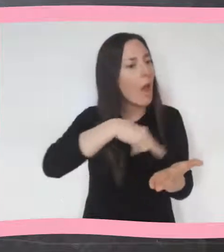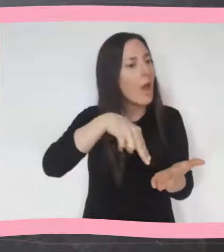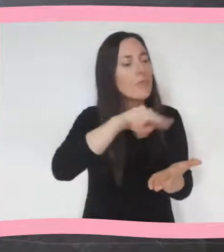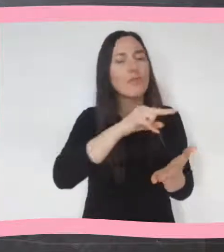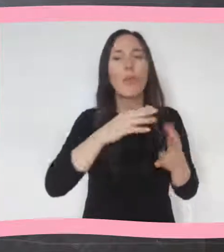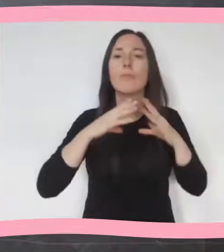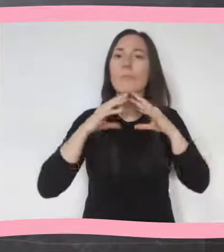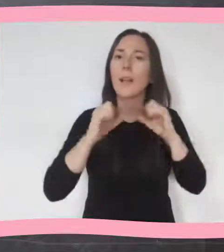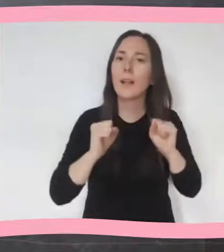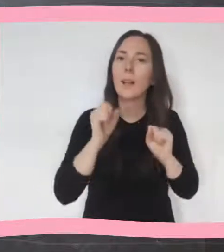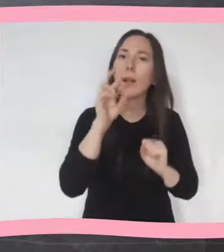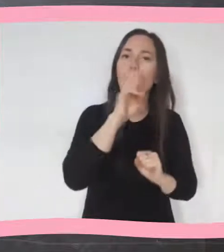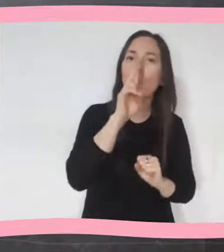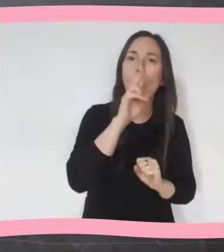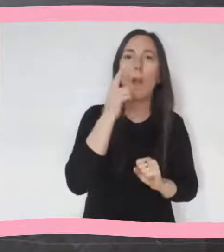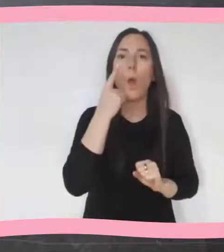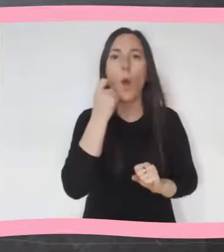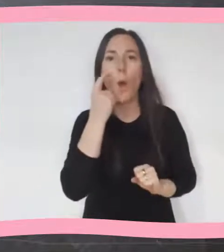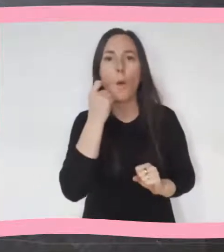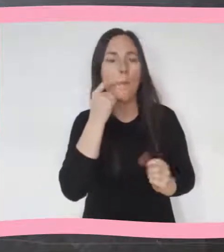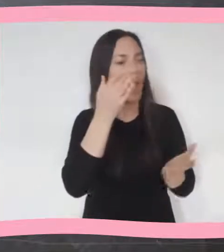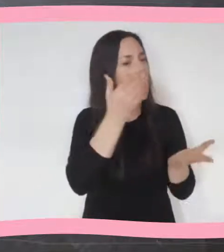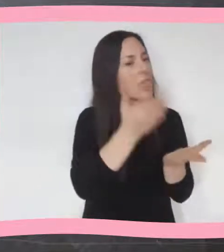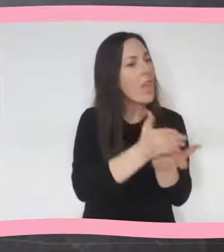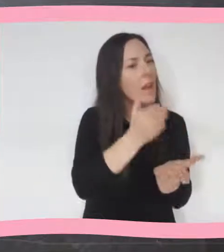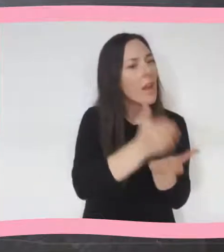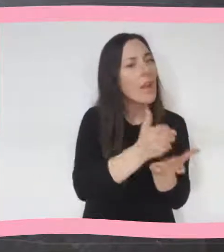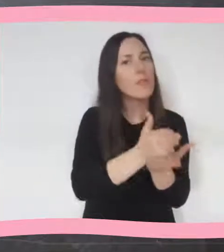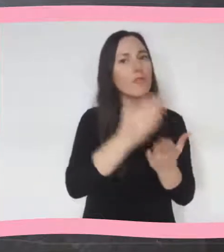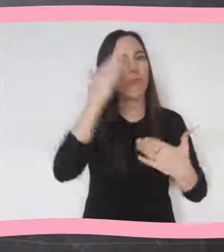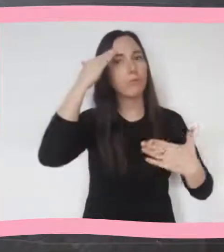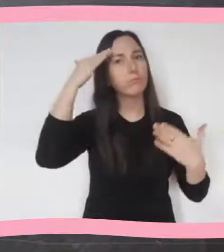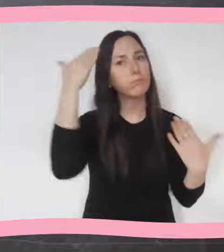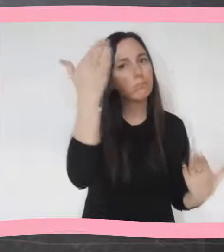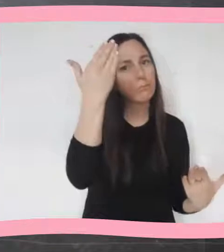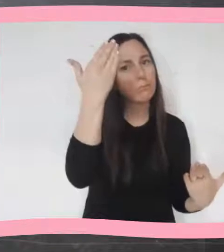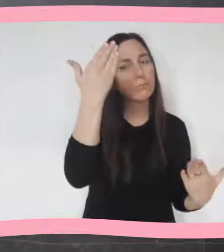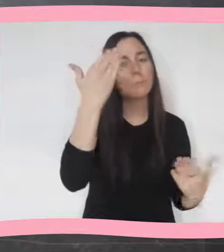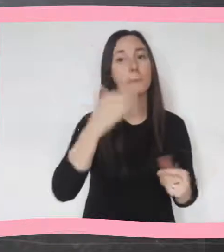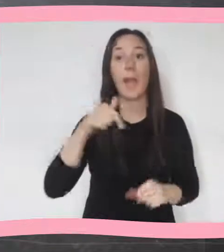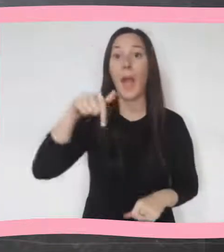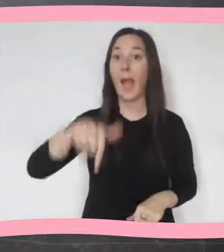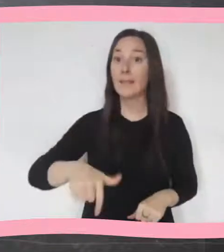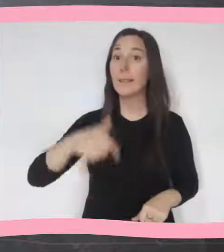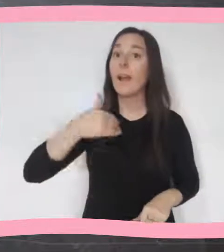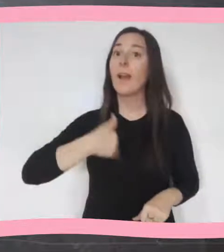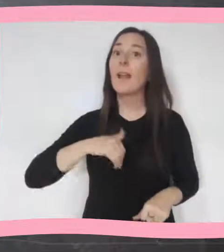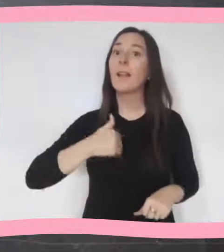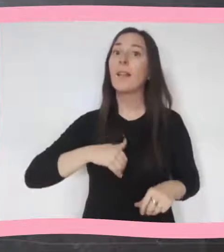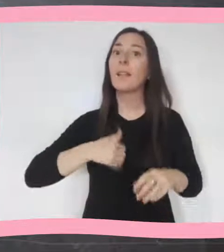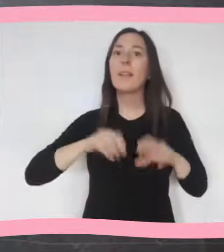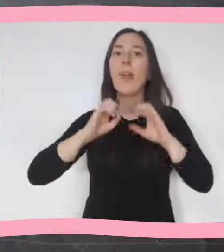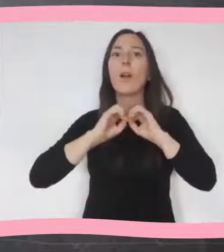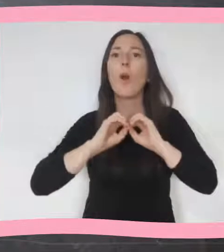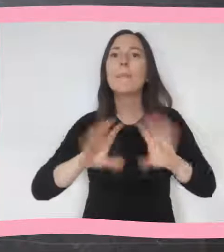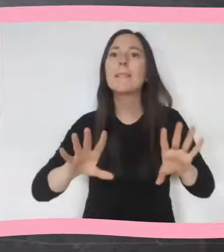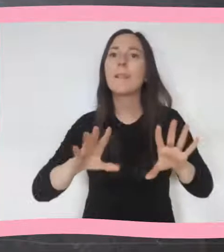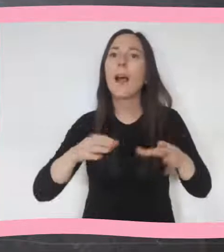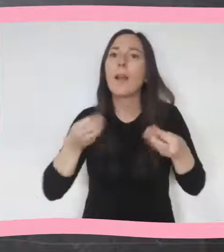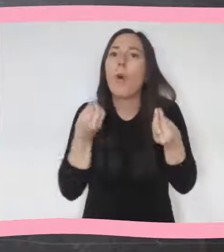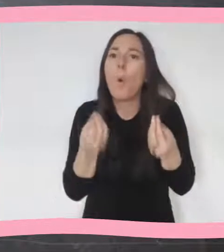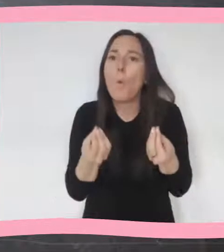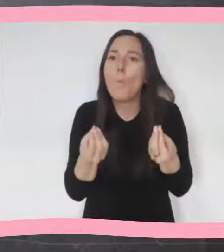trabajo administrativo de las secretarias y también los secretarios, fueron reconocidos en Argentina, en